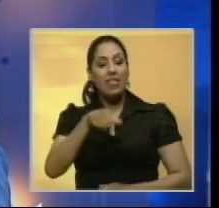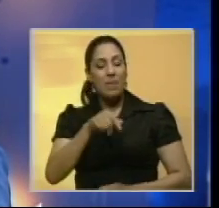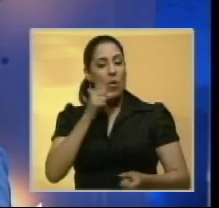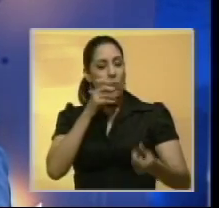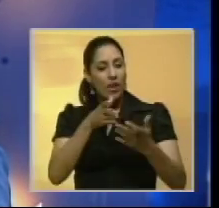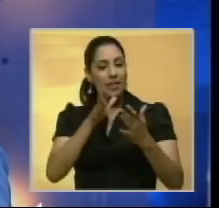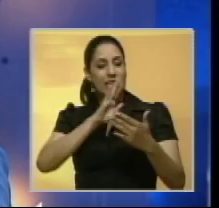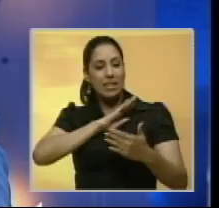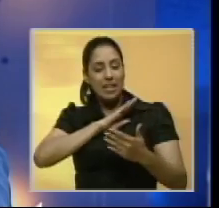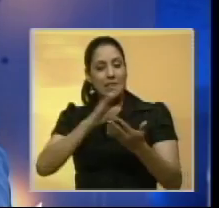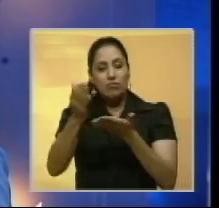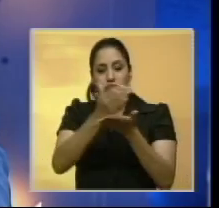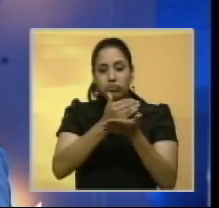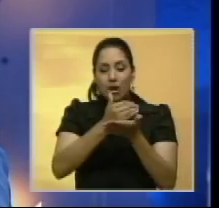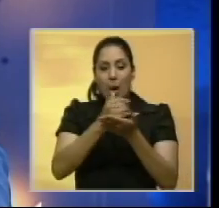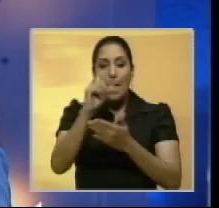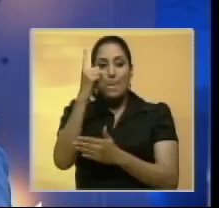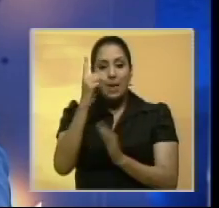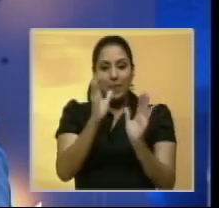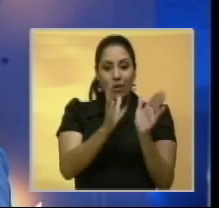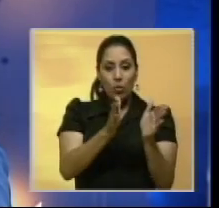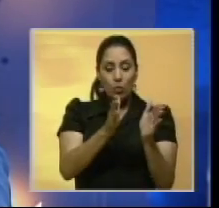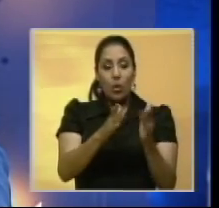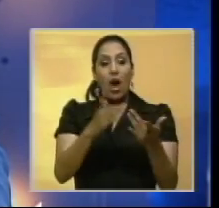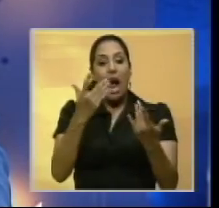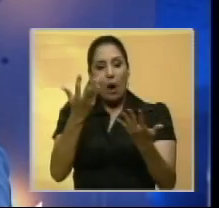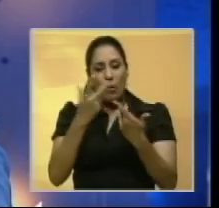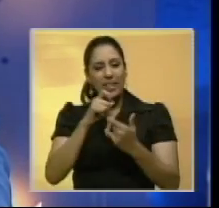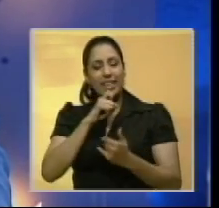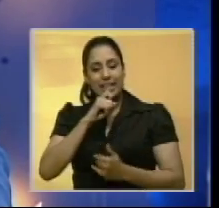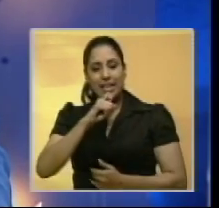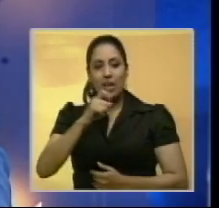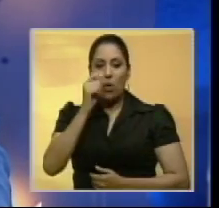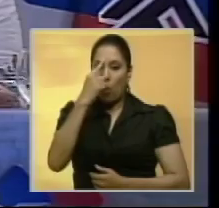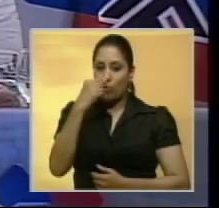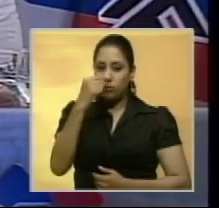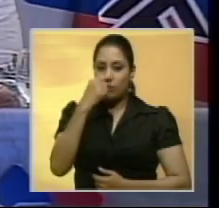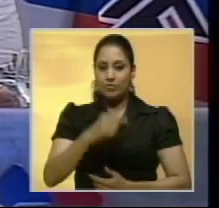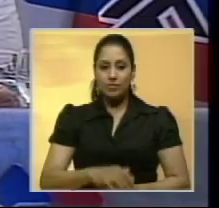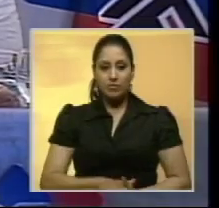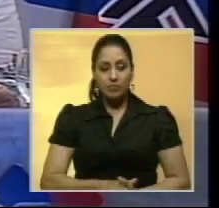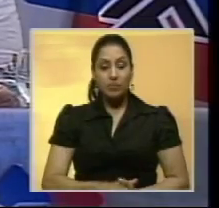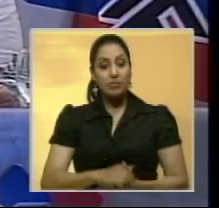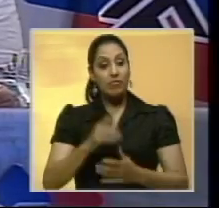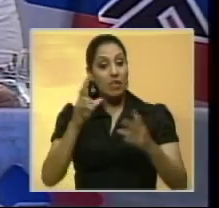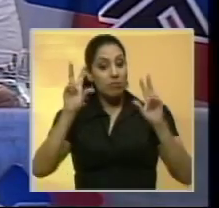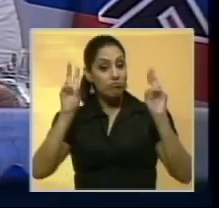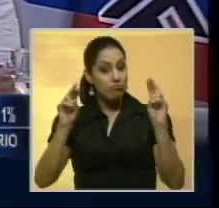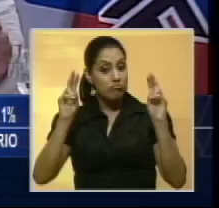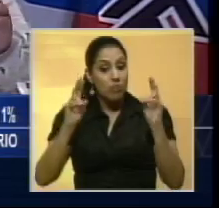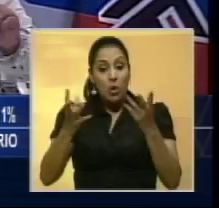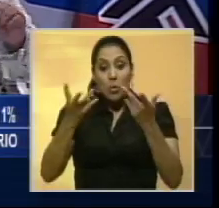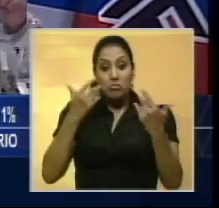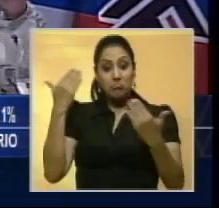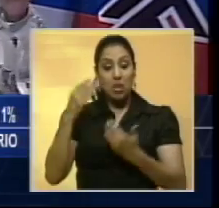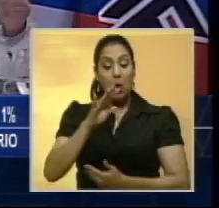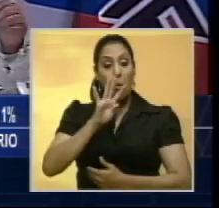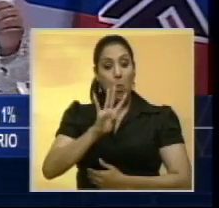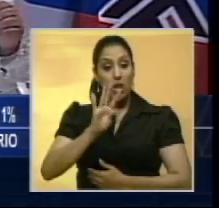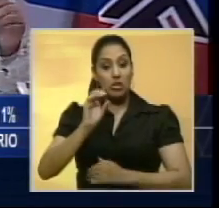tras cumplir con la recolección de la primera fase. Oliver Rodríguez nos cuenta más. Según datos del ente electoral,